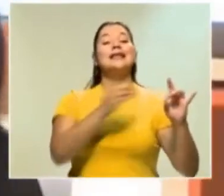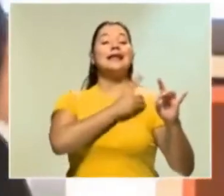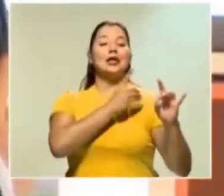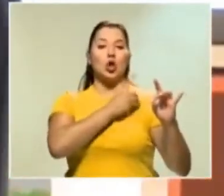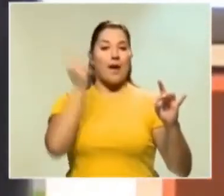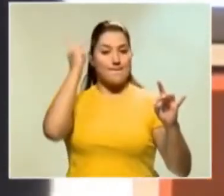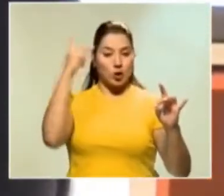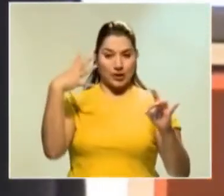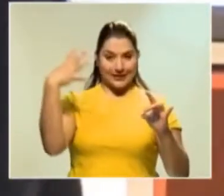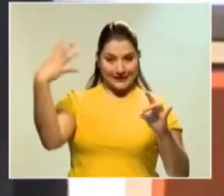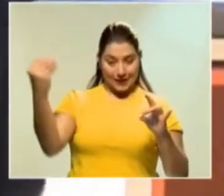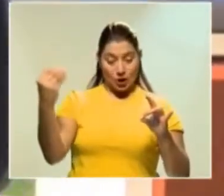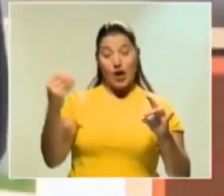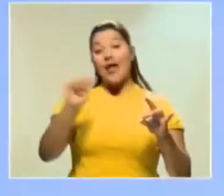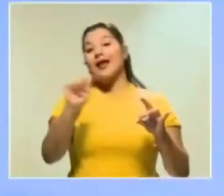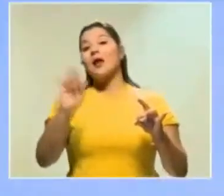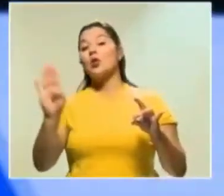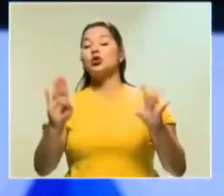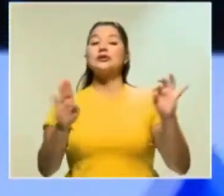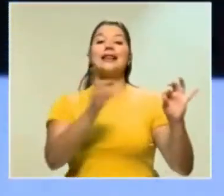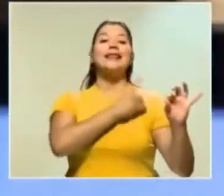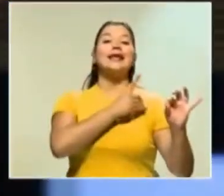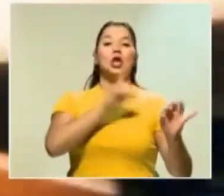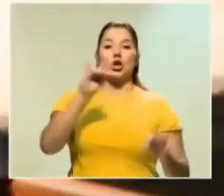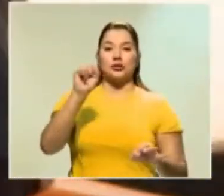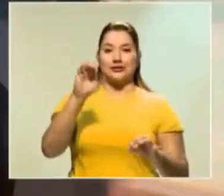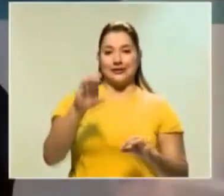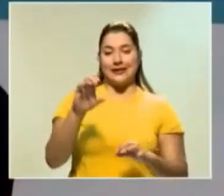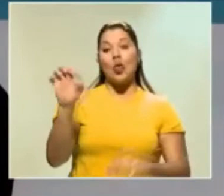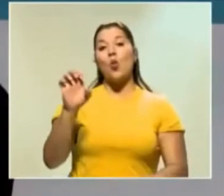Adriana Bolaños y el director de la DIS Eduardo Trejos.